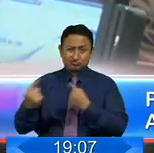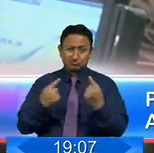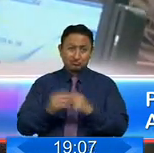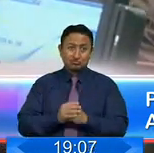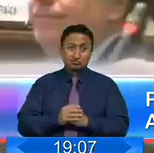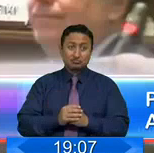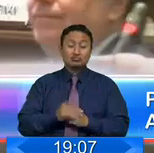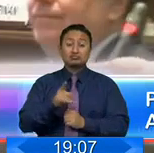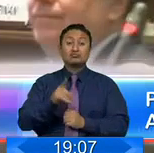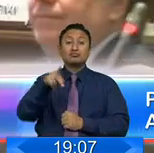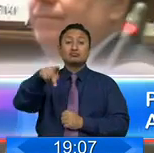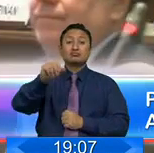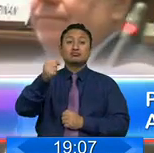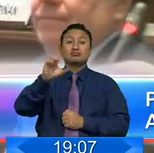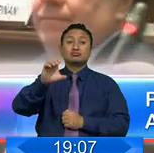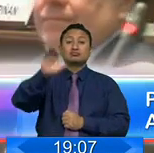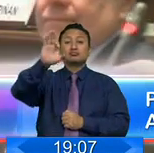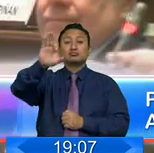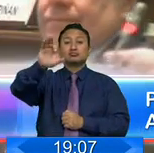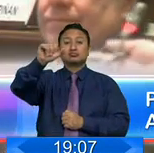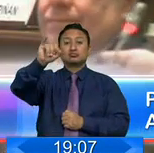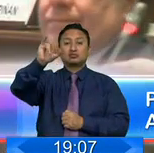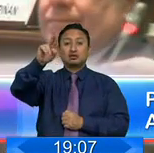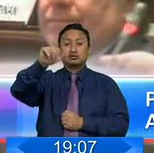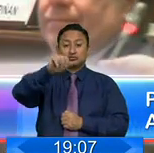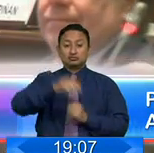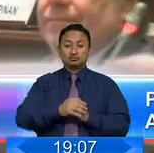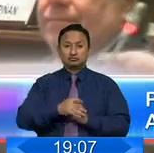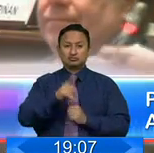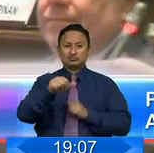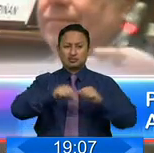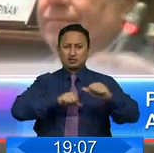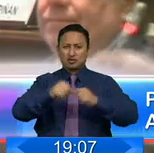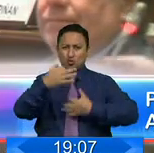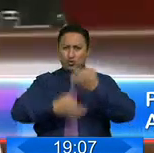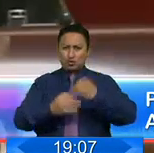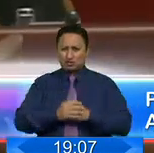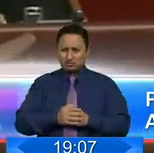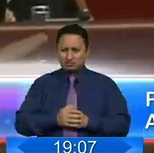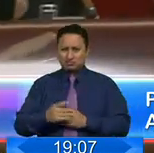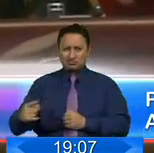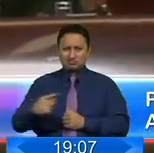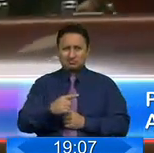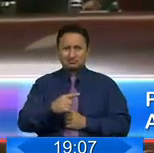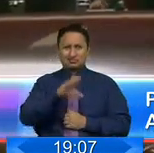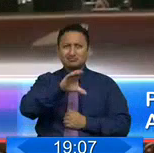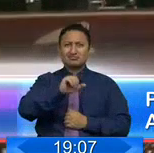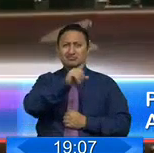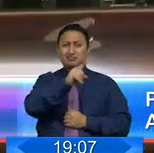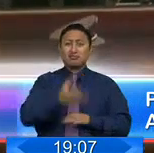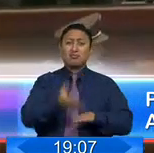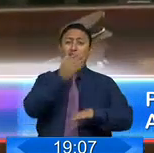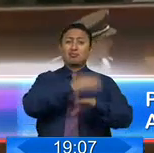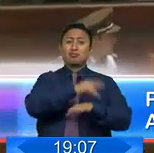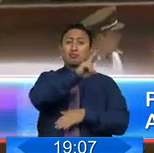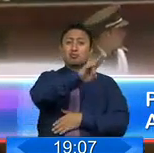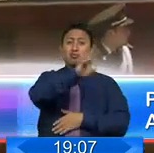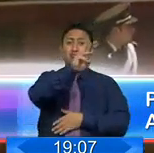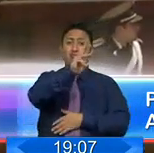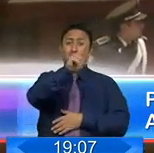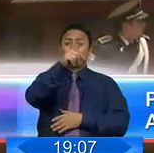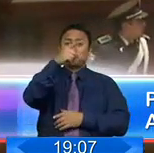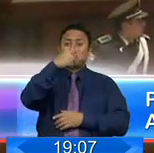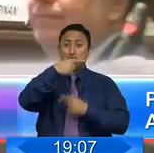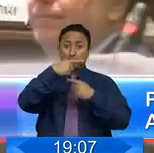social cristiano Vicente Tallano criticó el actuar de la asesoría jurídica que llevó a tomar al CAL el pasado 26 de mayo, una decisión que calificó de